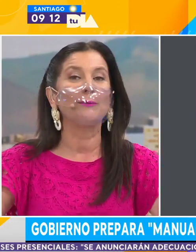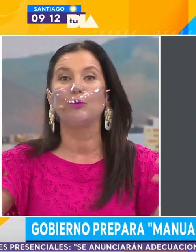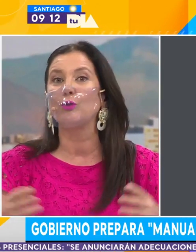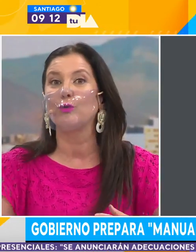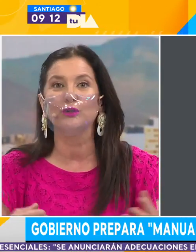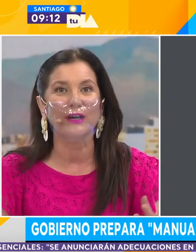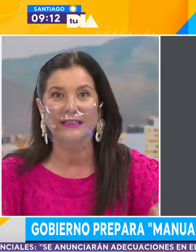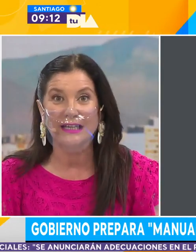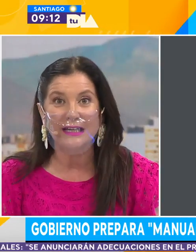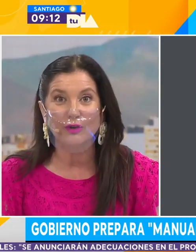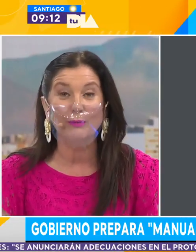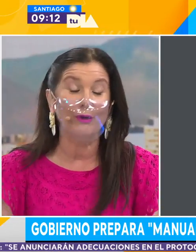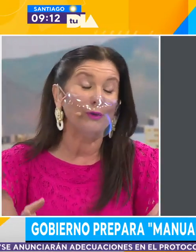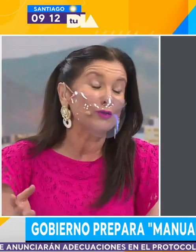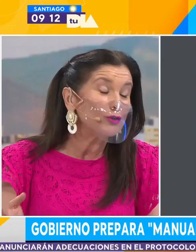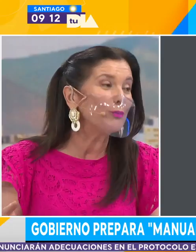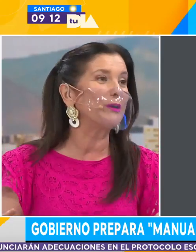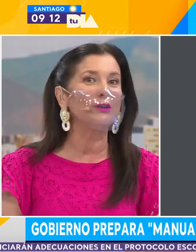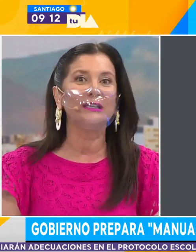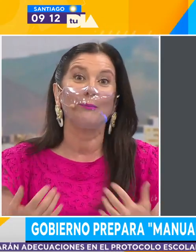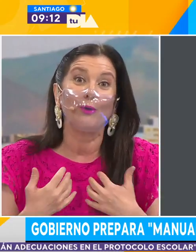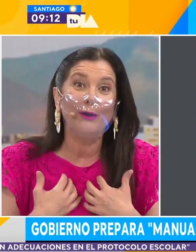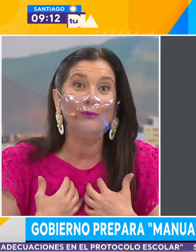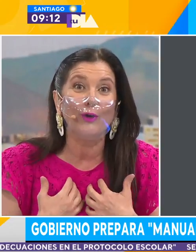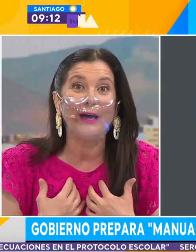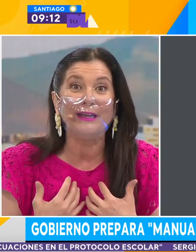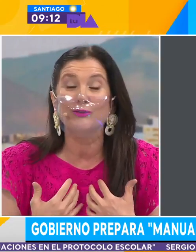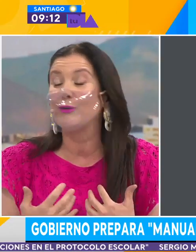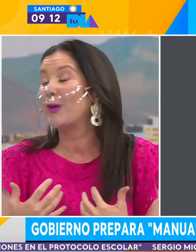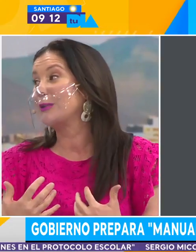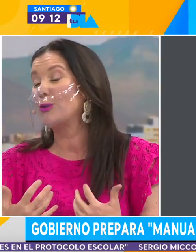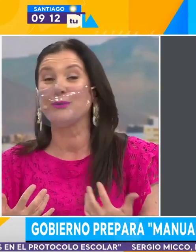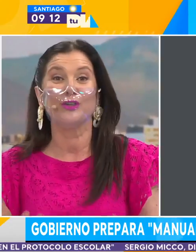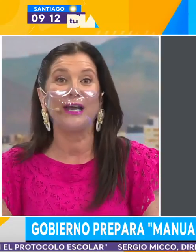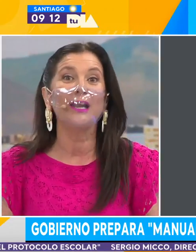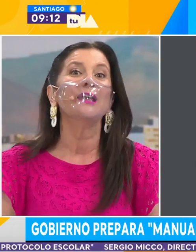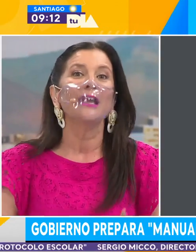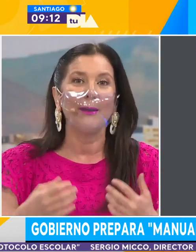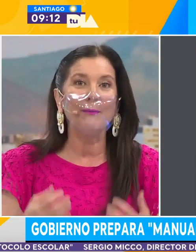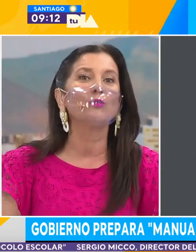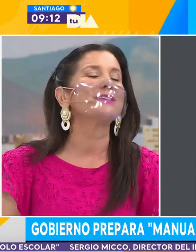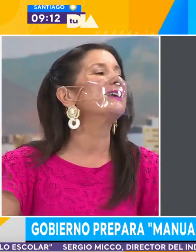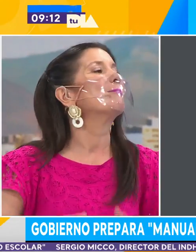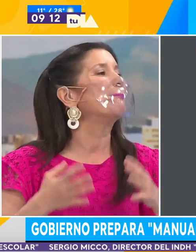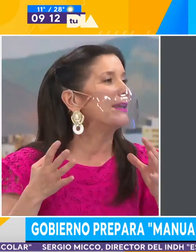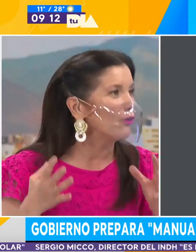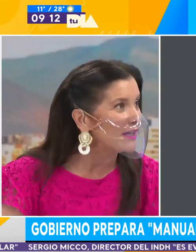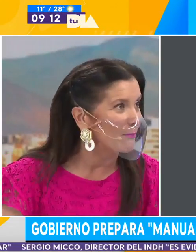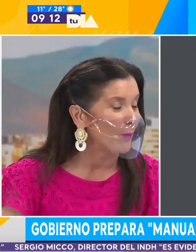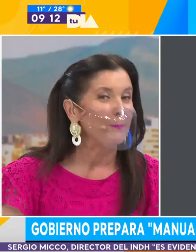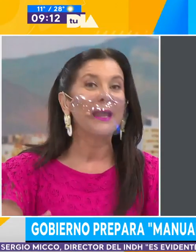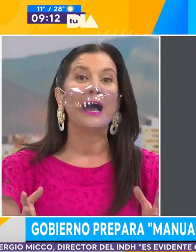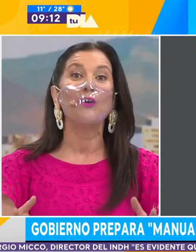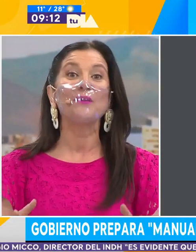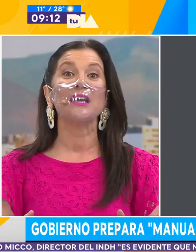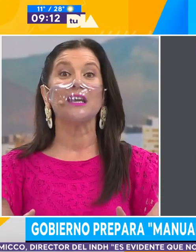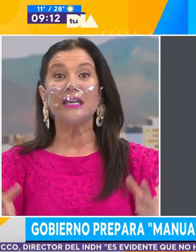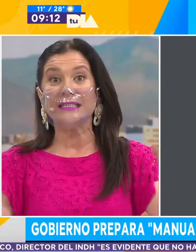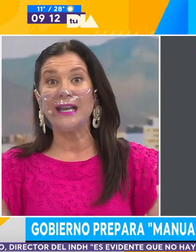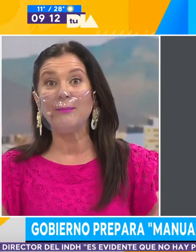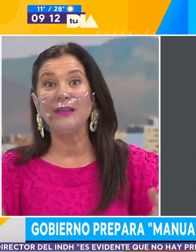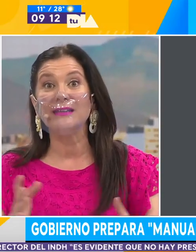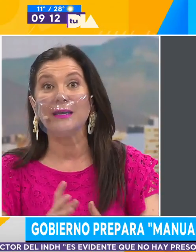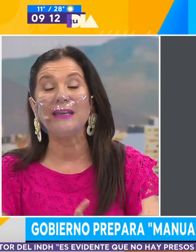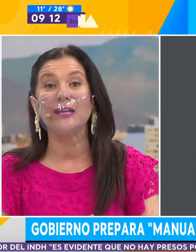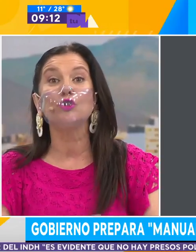uno votará por uno u otro candidato, pero nosotros los periodistas, por lo menos yo, a título personal, a me gusta hacer periodismo. Ahora bien,